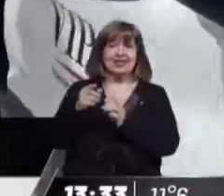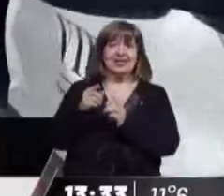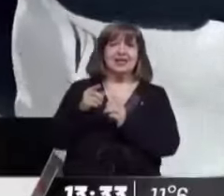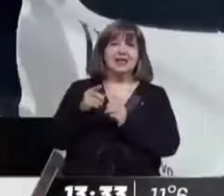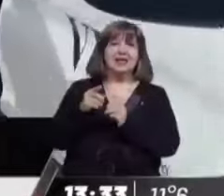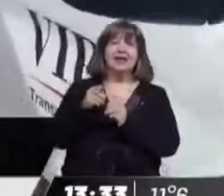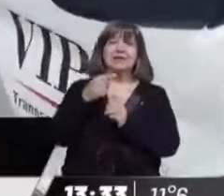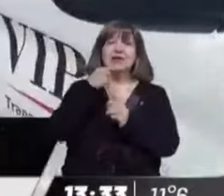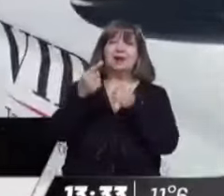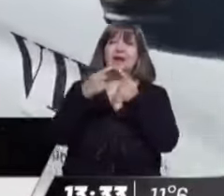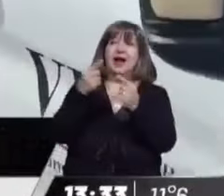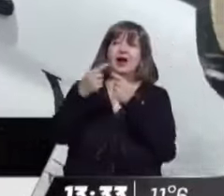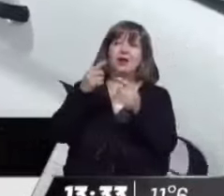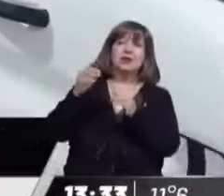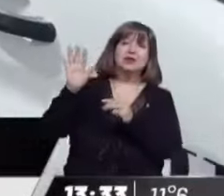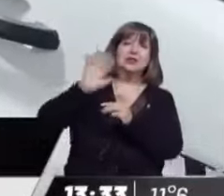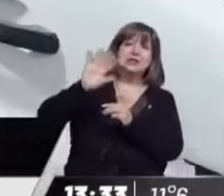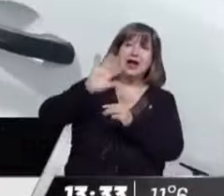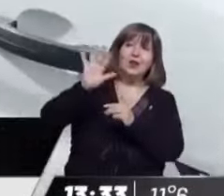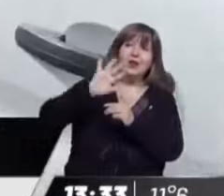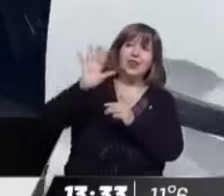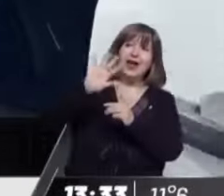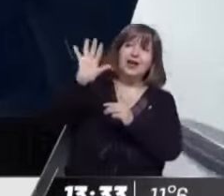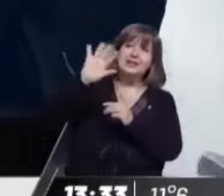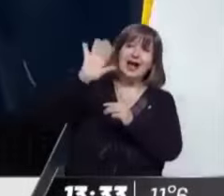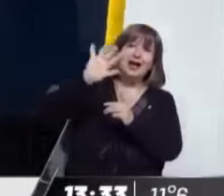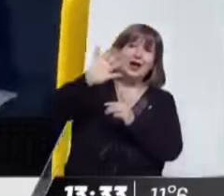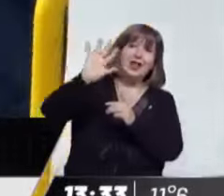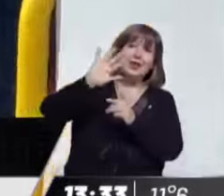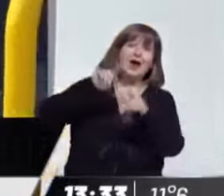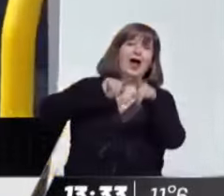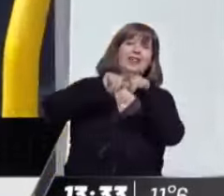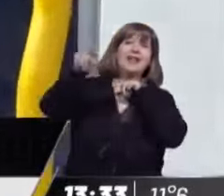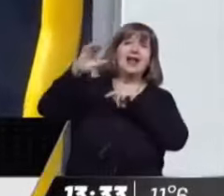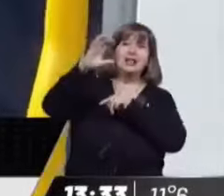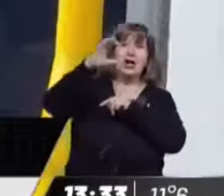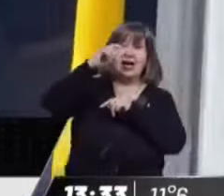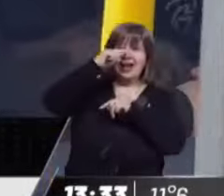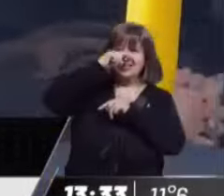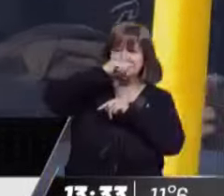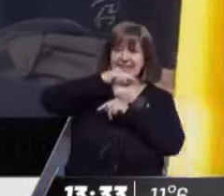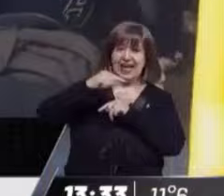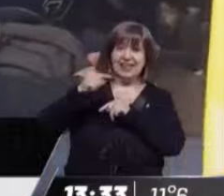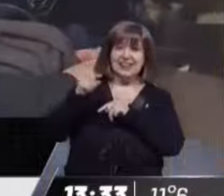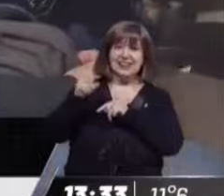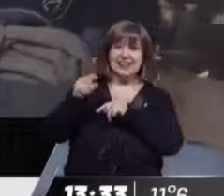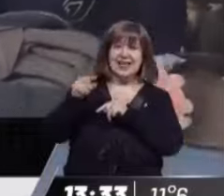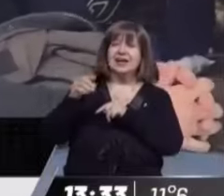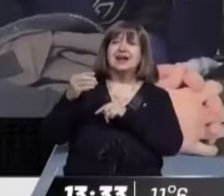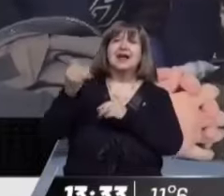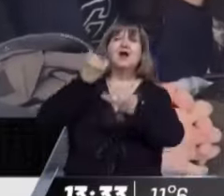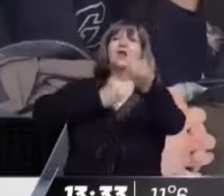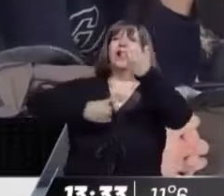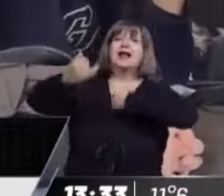paraos chicos saludarlos estamos en vivo una